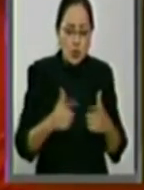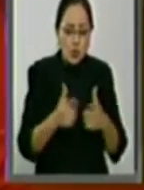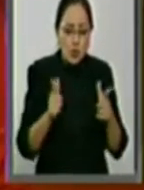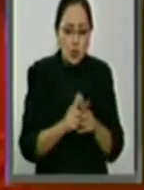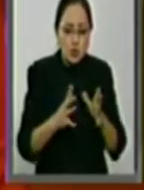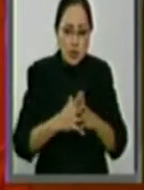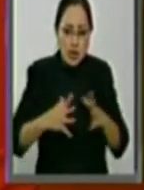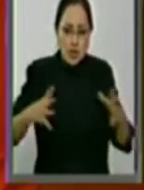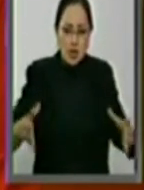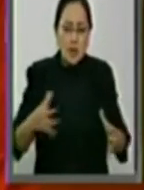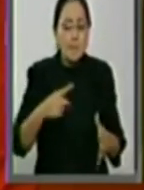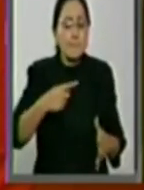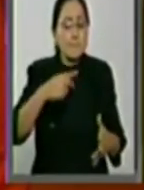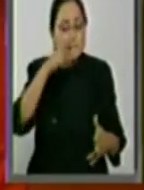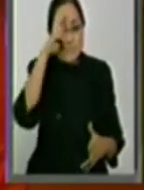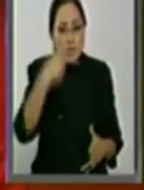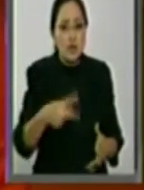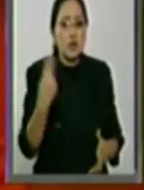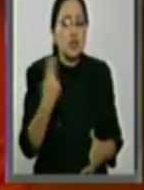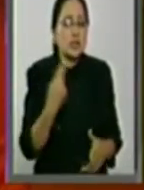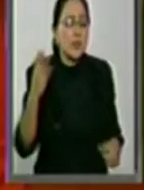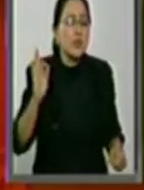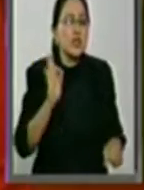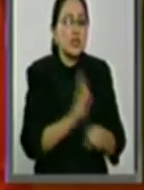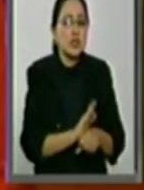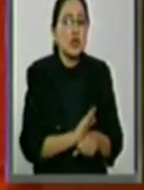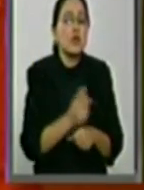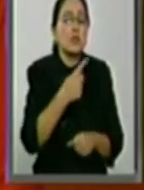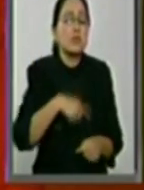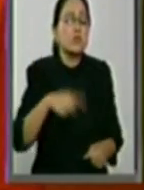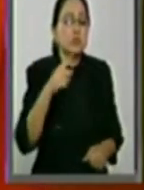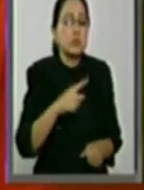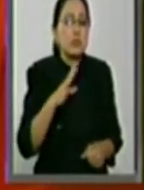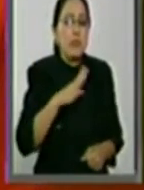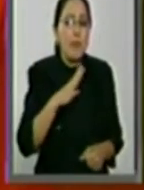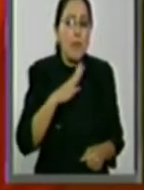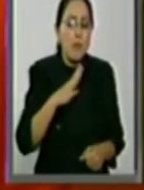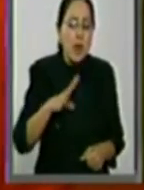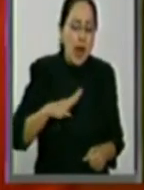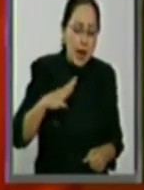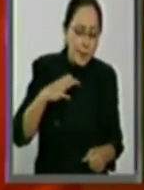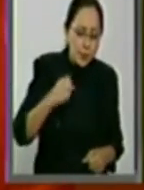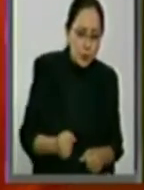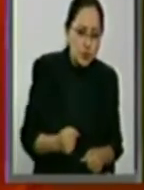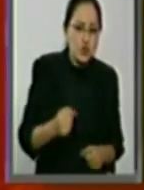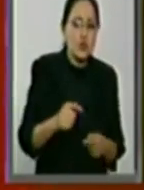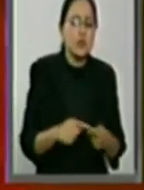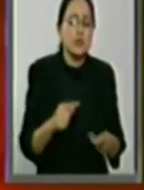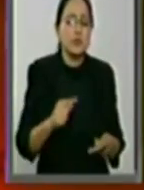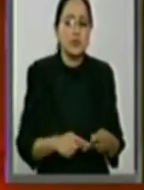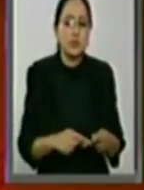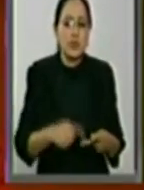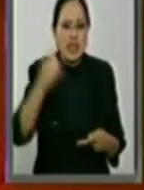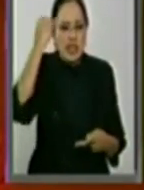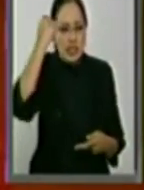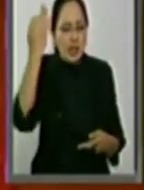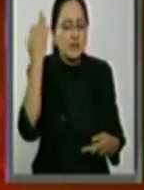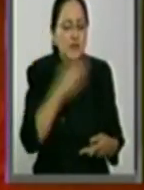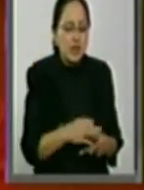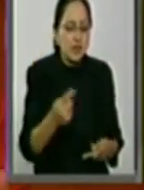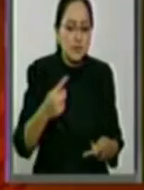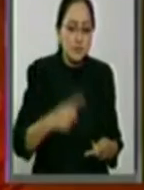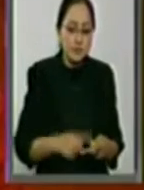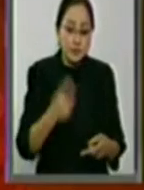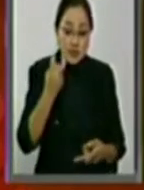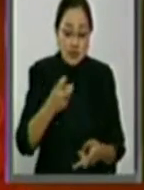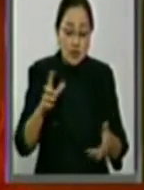necesita blindarse, por fin, de ocurrencias, de abusos. Y esta reforma